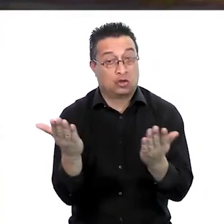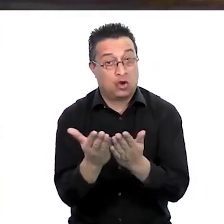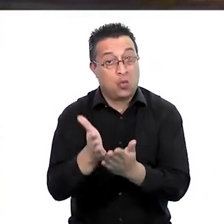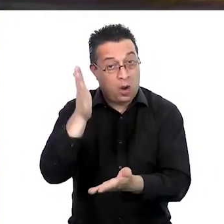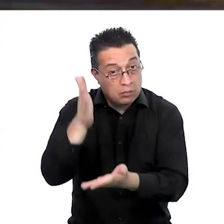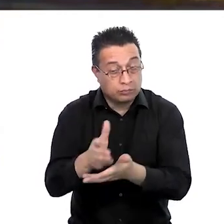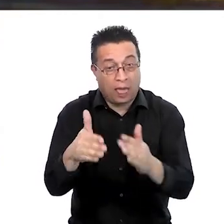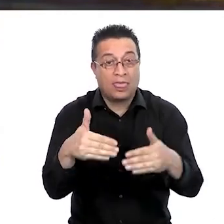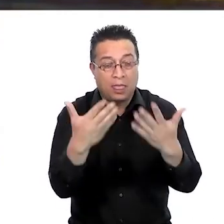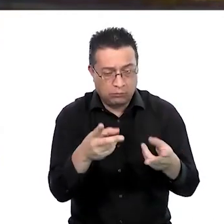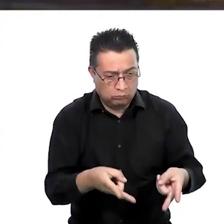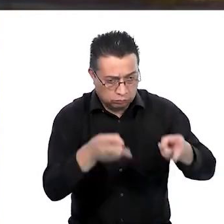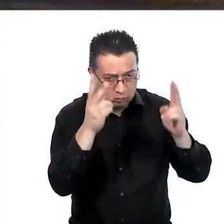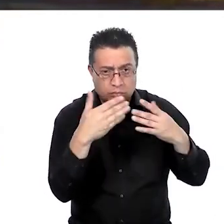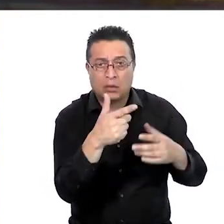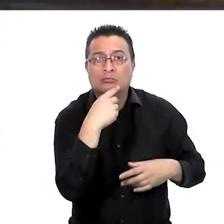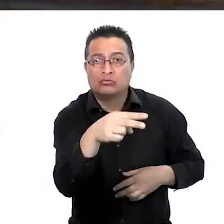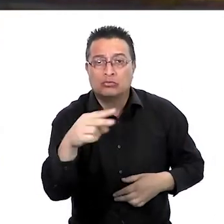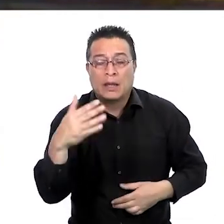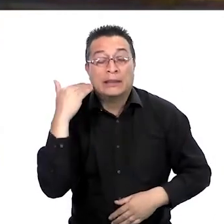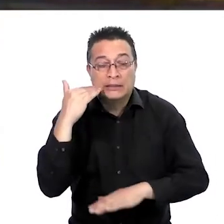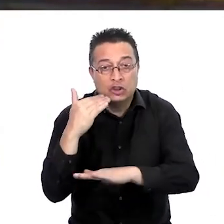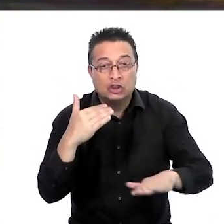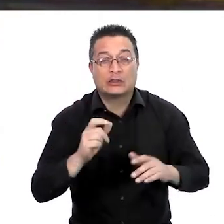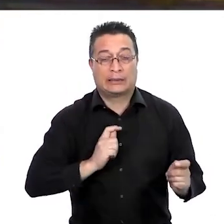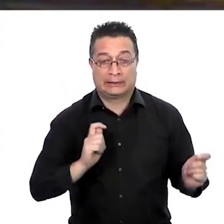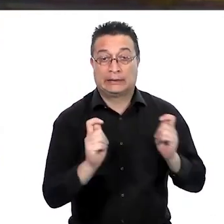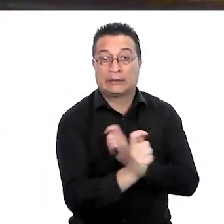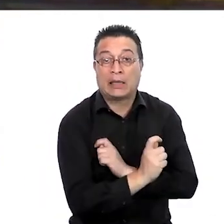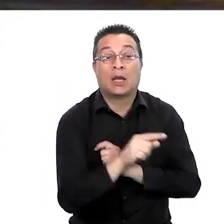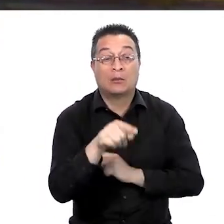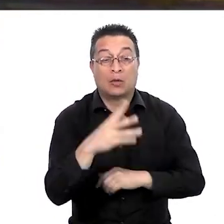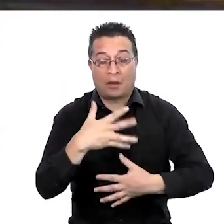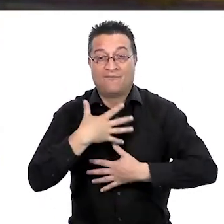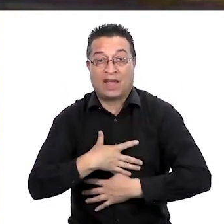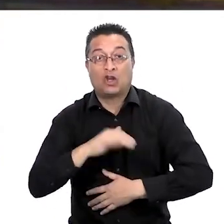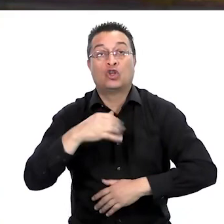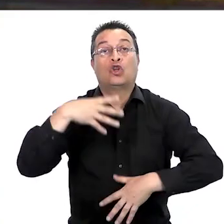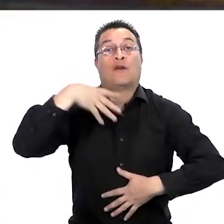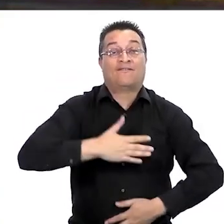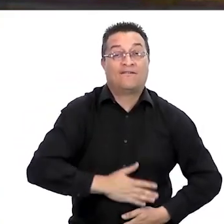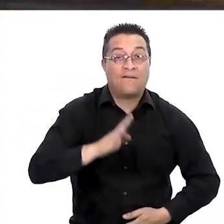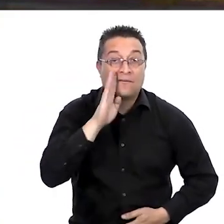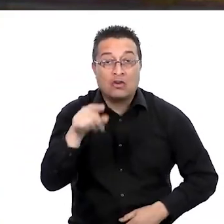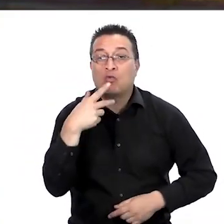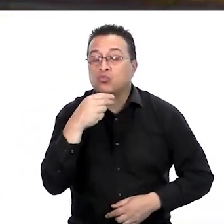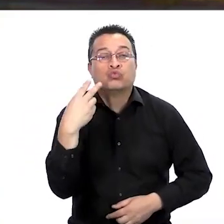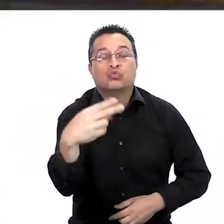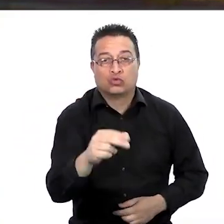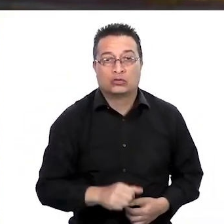que los establecimientos entreguen las facilidades necesarias a las niñas y estudiantes trans para el uso de baños y duchas, de acuerdo a